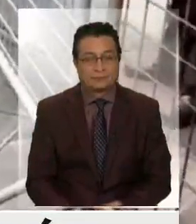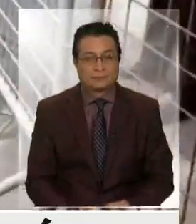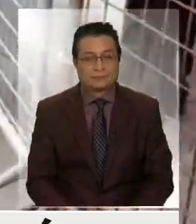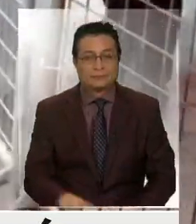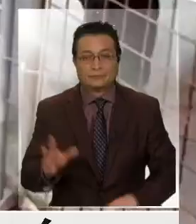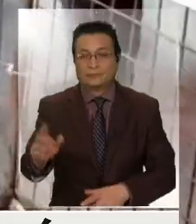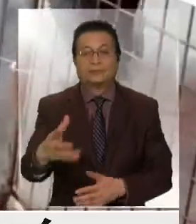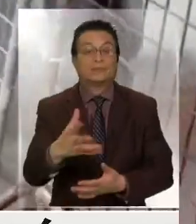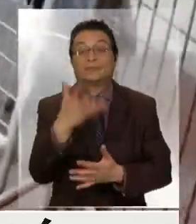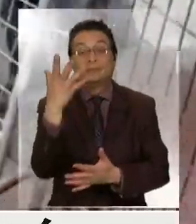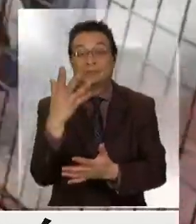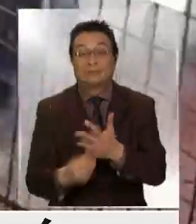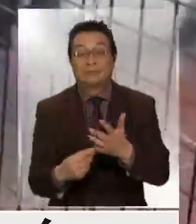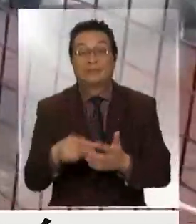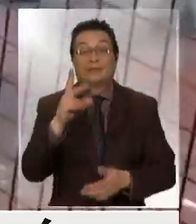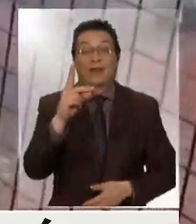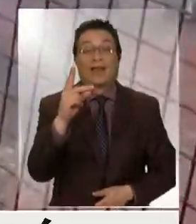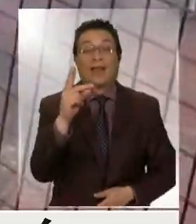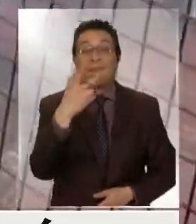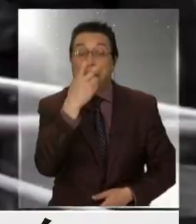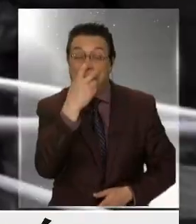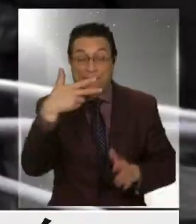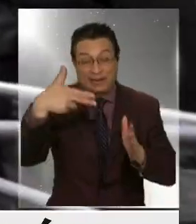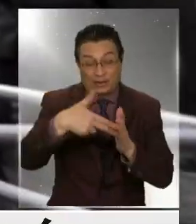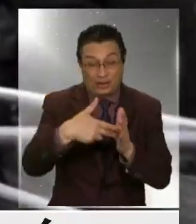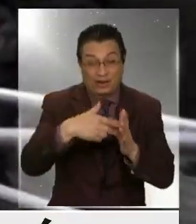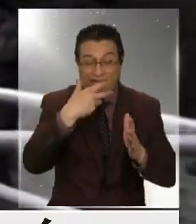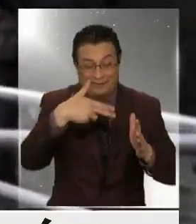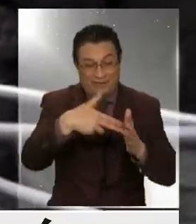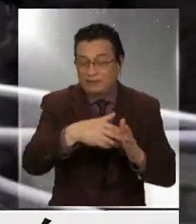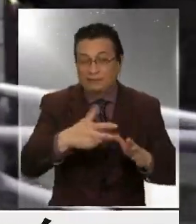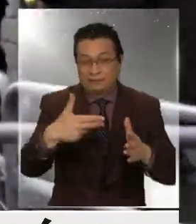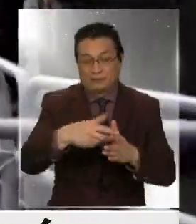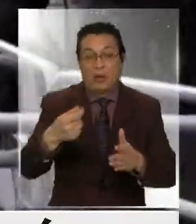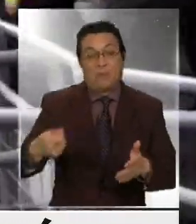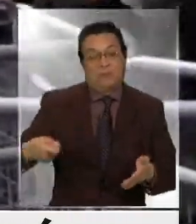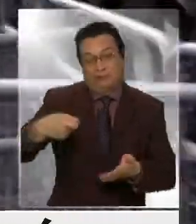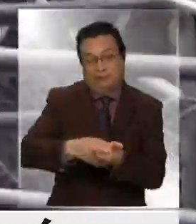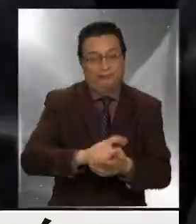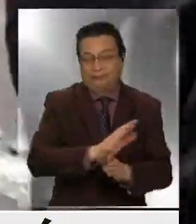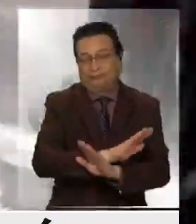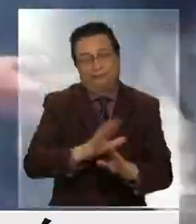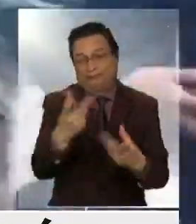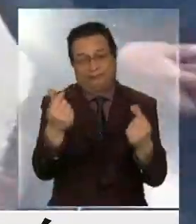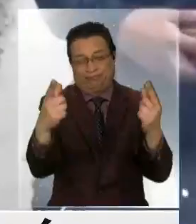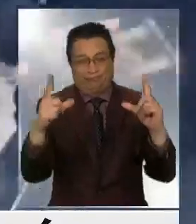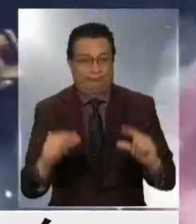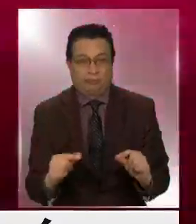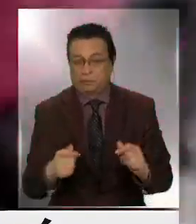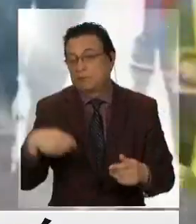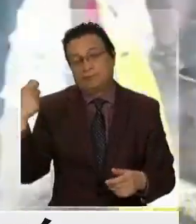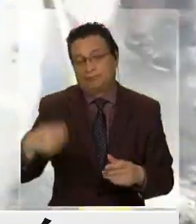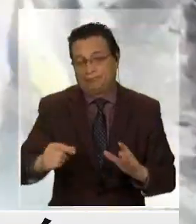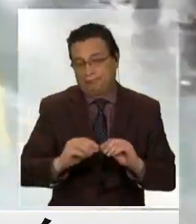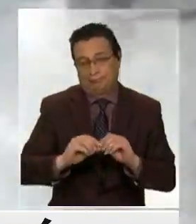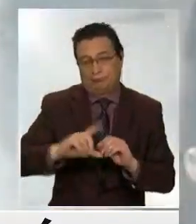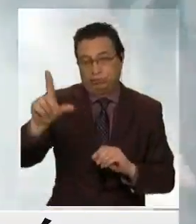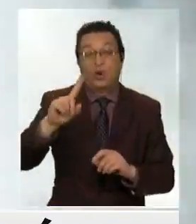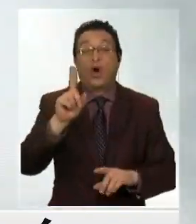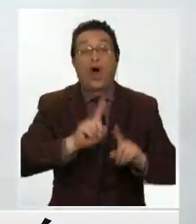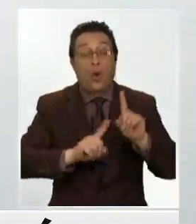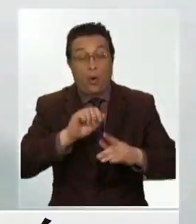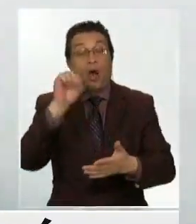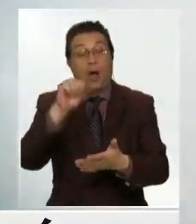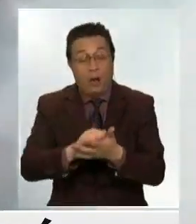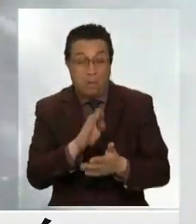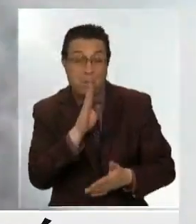Se acabó el subsidio al diésel y la gasolina extra en Ecuador. Y a ellos se les acabó la paciencia. Unos protestan pacíficos,